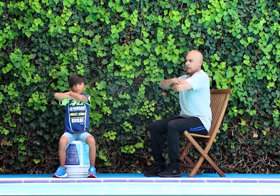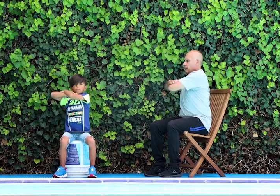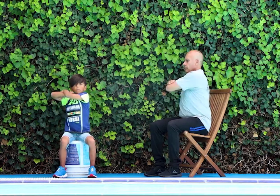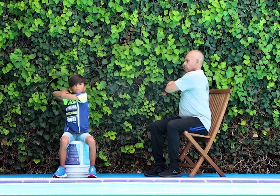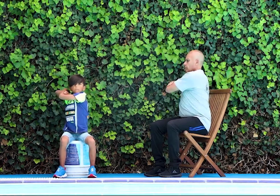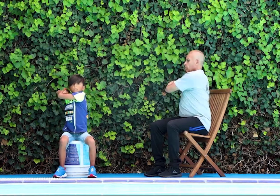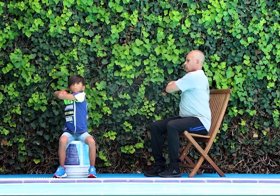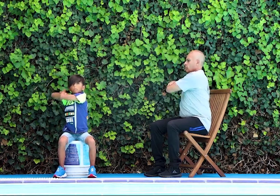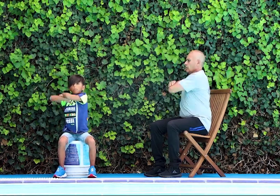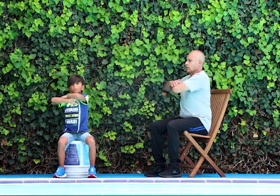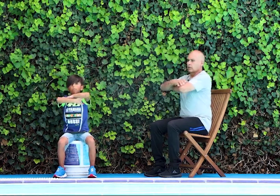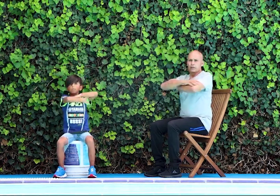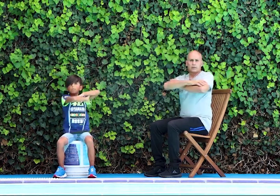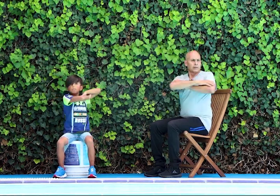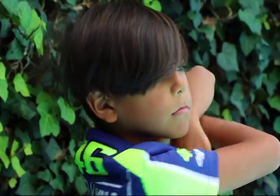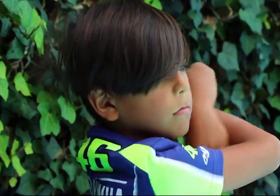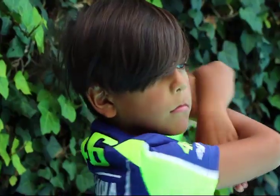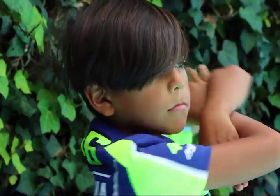Bien,